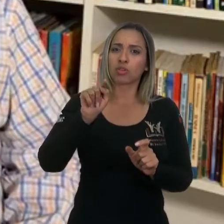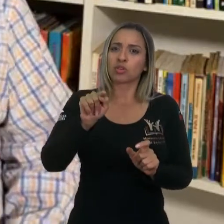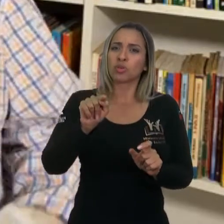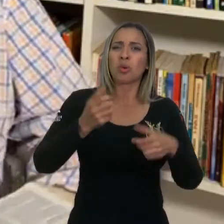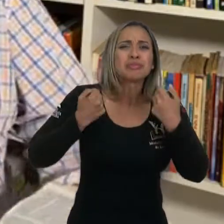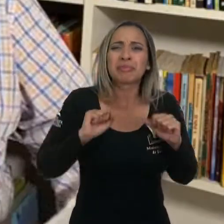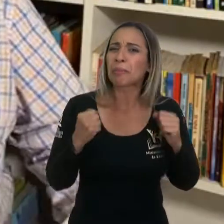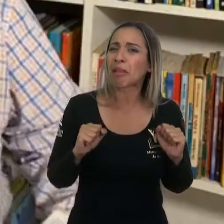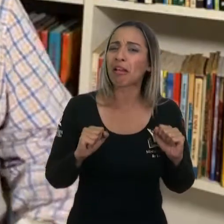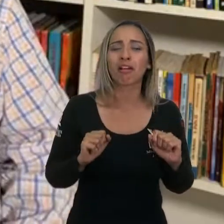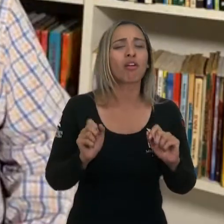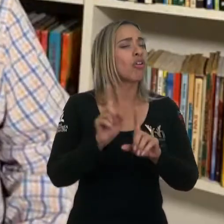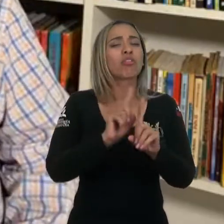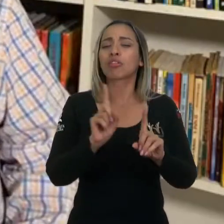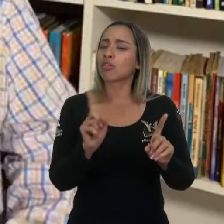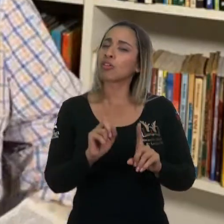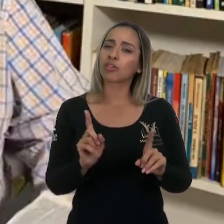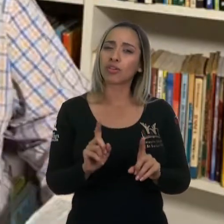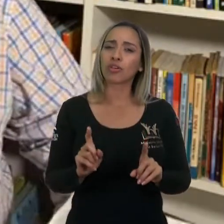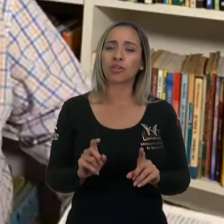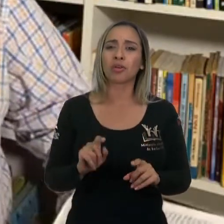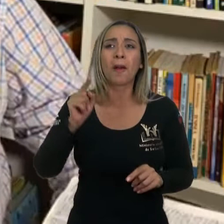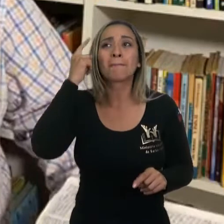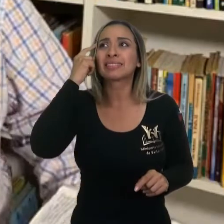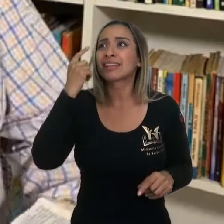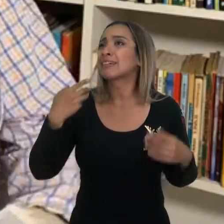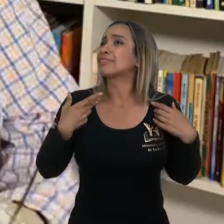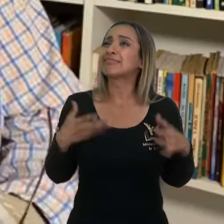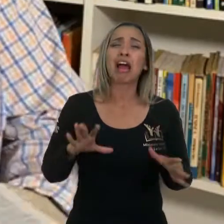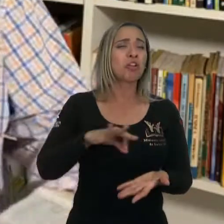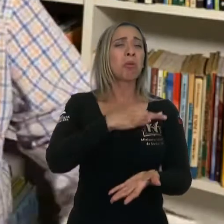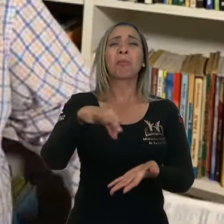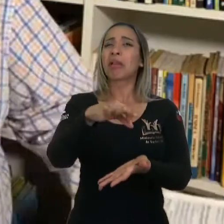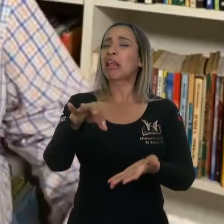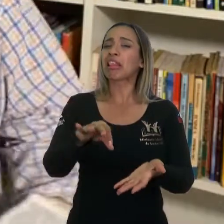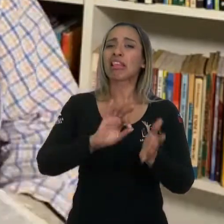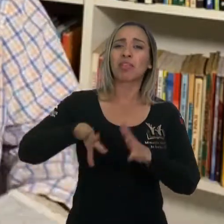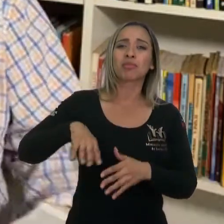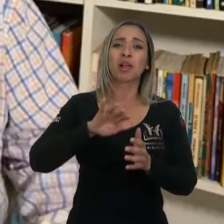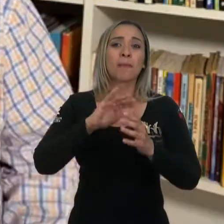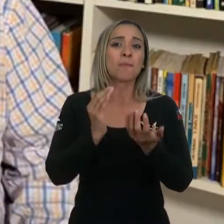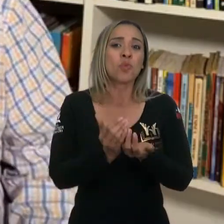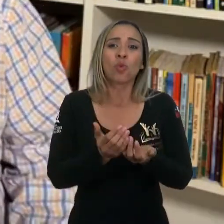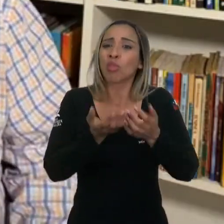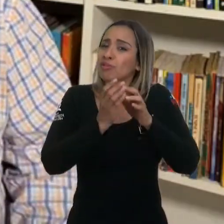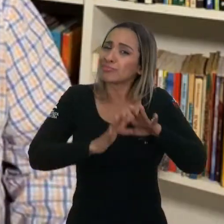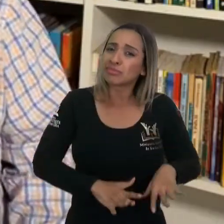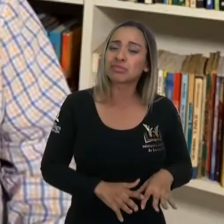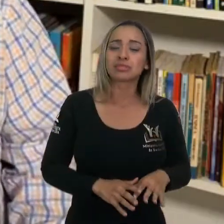pánico? ¿Por qué tienes que desesperarte? ¿Por qué tienes que pensar que ya estás perdido, que el mundo se está acabando?